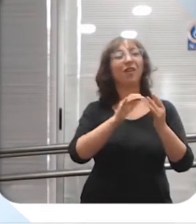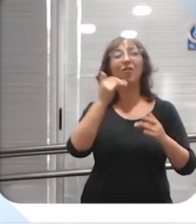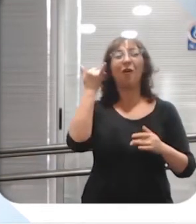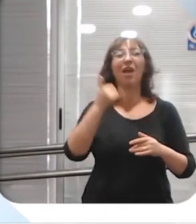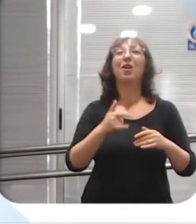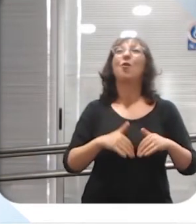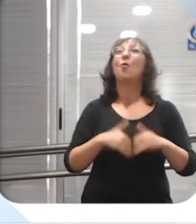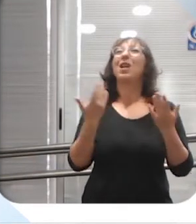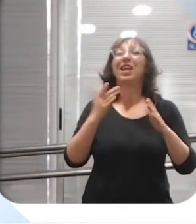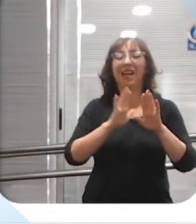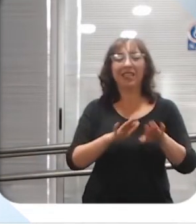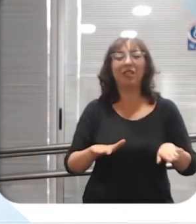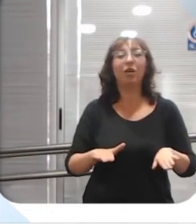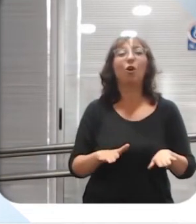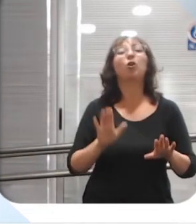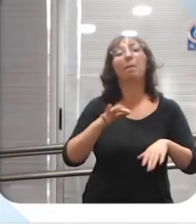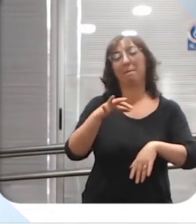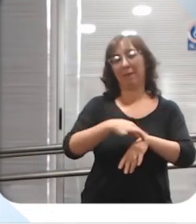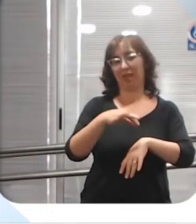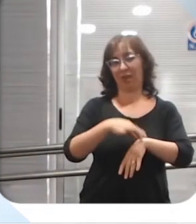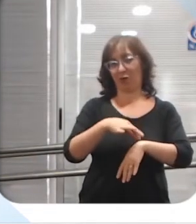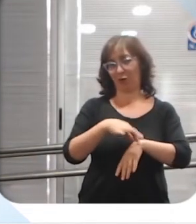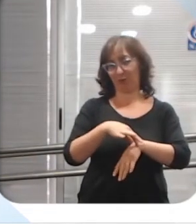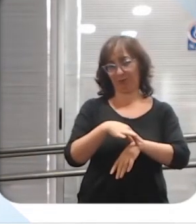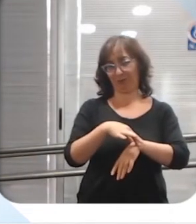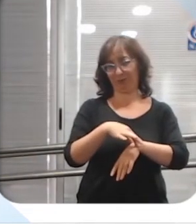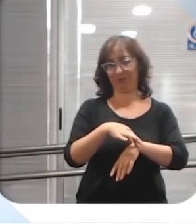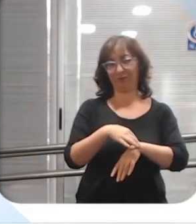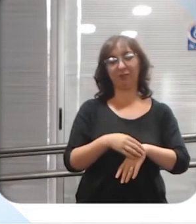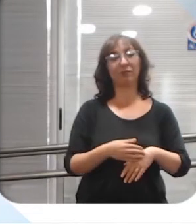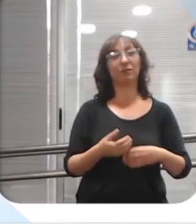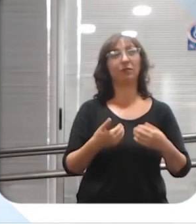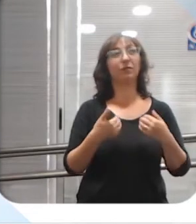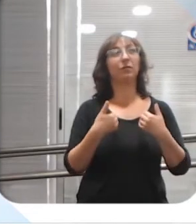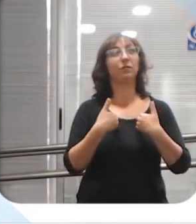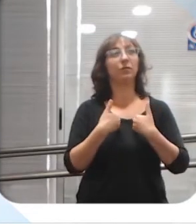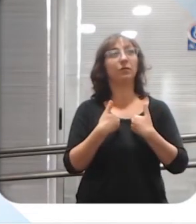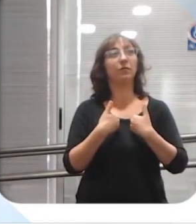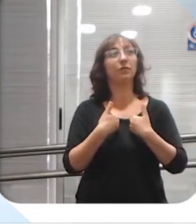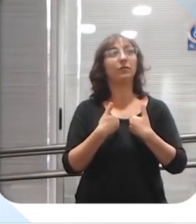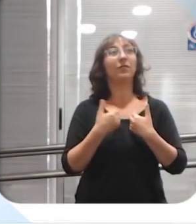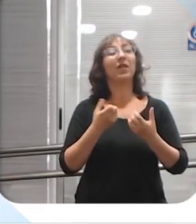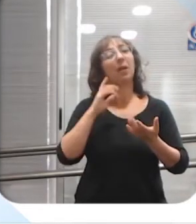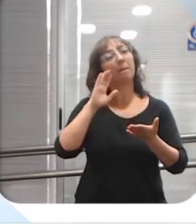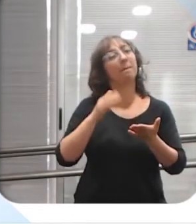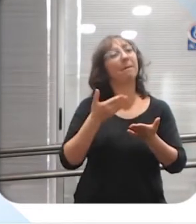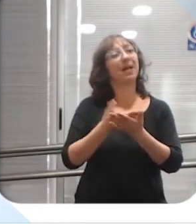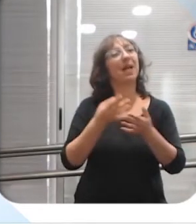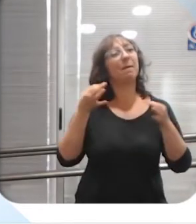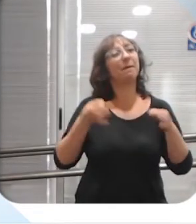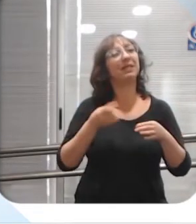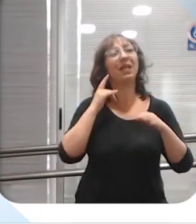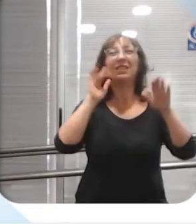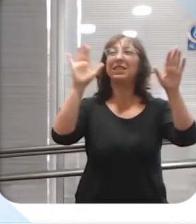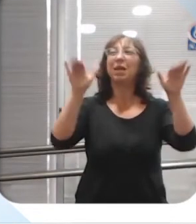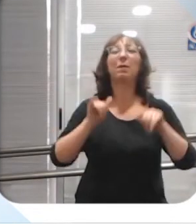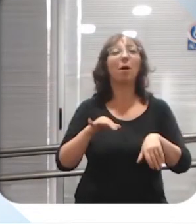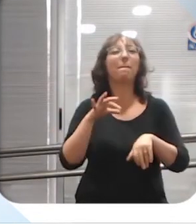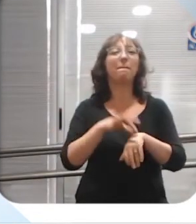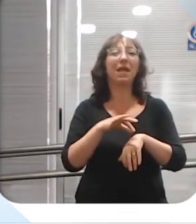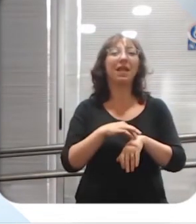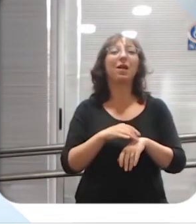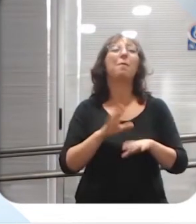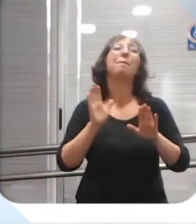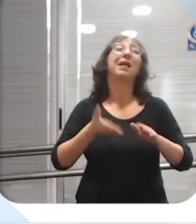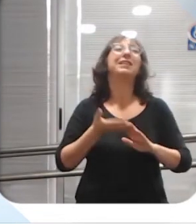con cualquier niño son los médicos. Yo quisiera plantear especialmente un llamado a los médicos y tal vez a